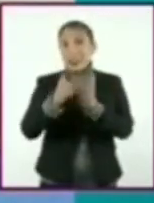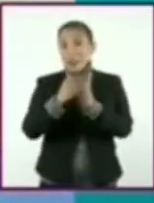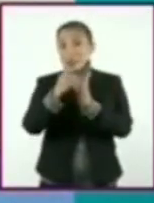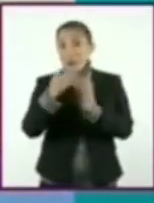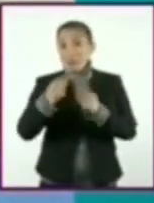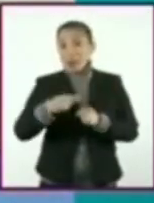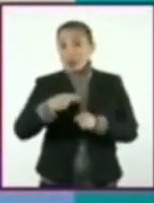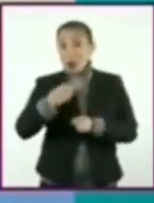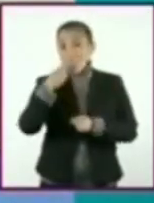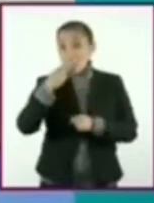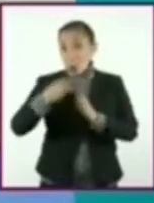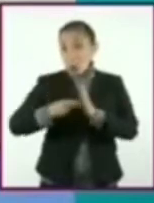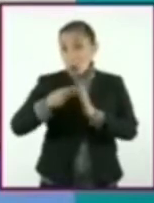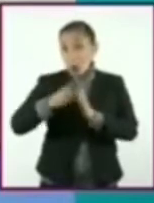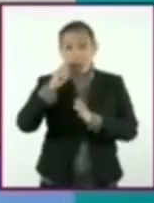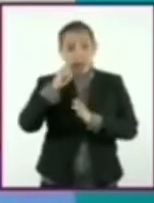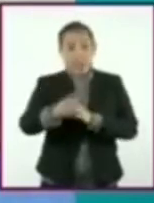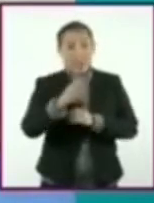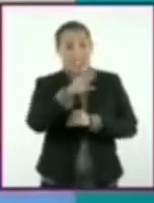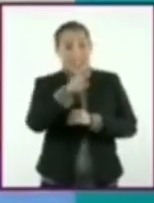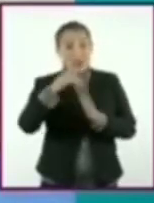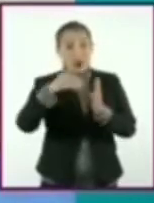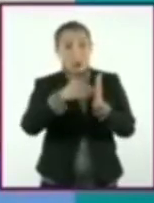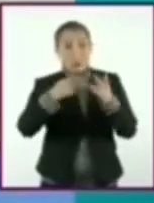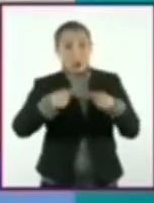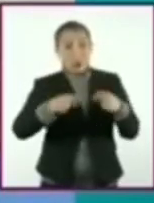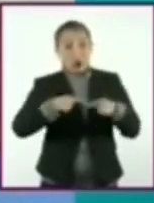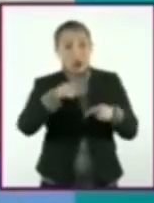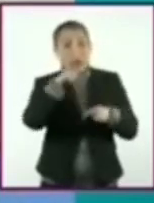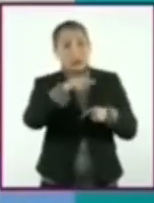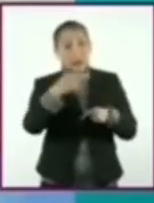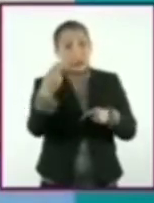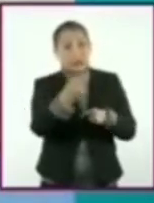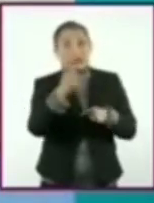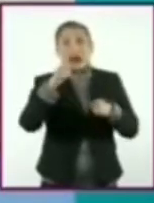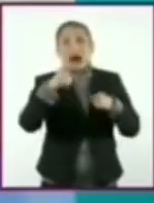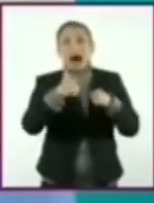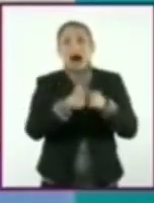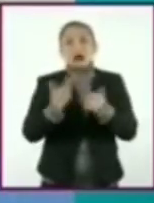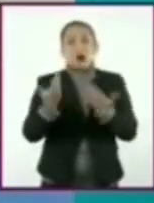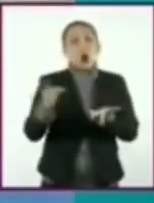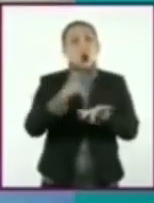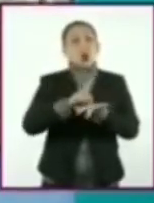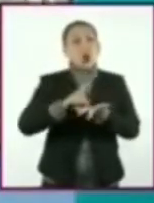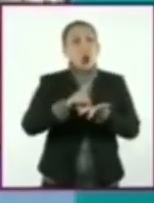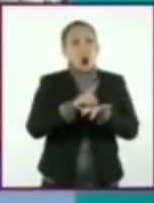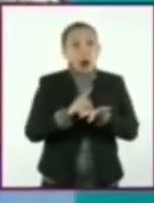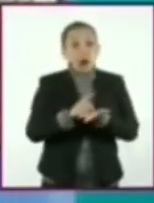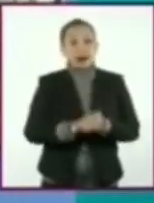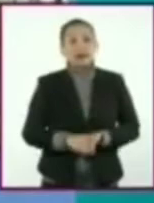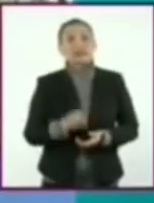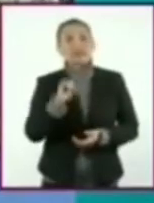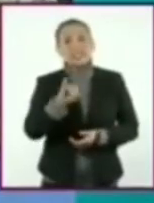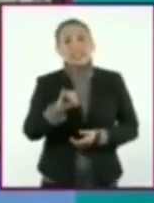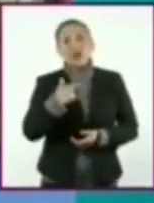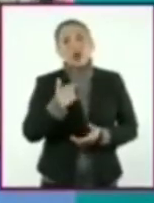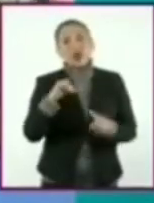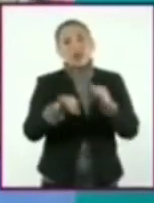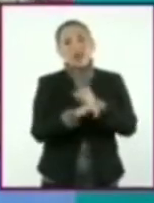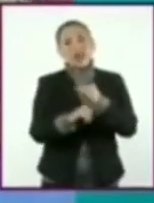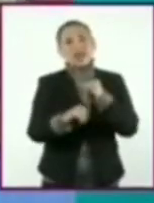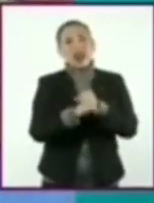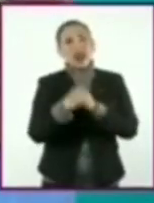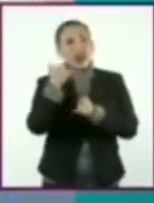millones de fumadores activos y más de 500,000 de personas son dependientes de alguna droga ilícita. Sí, pues igual al internet,